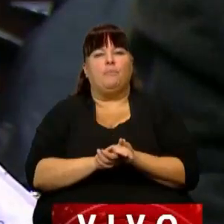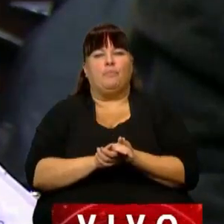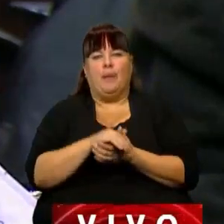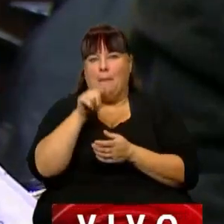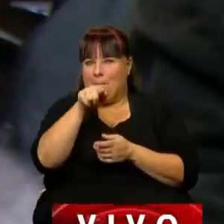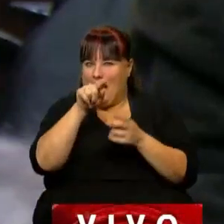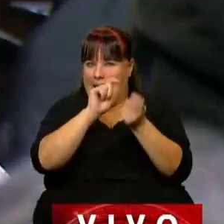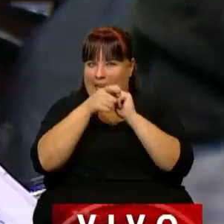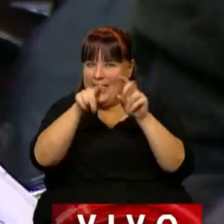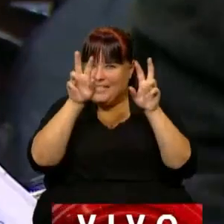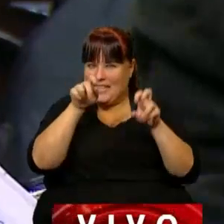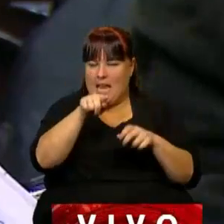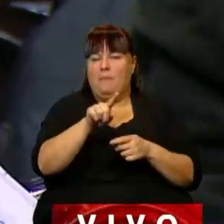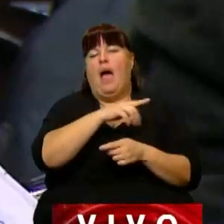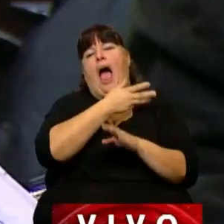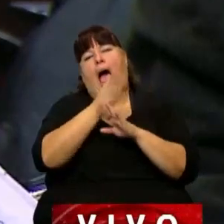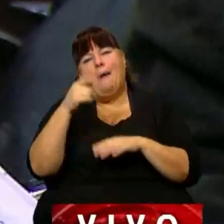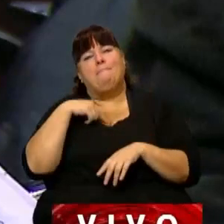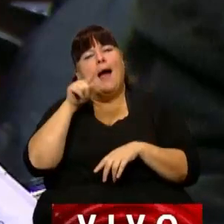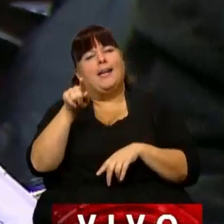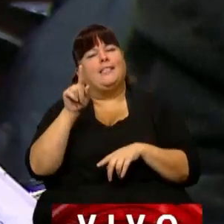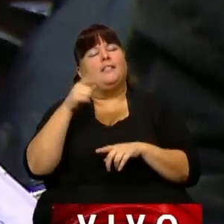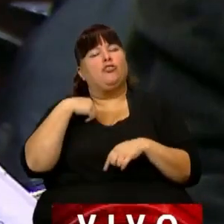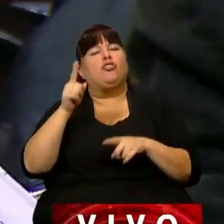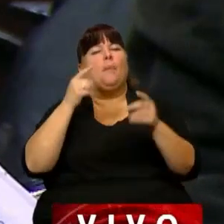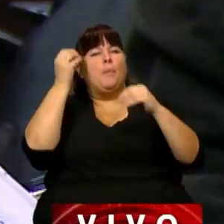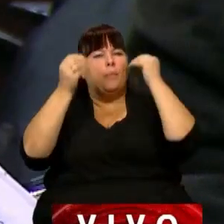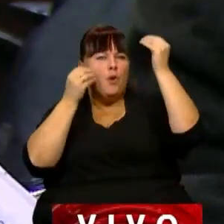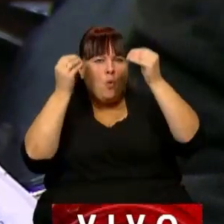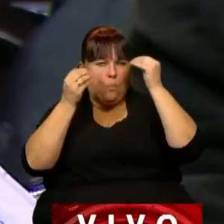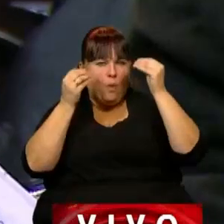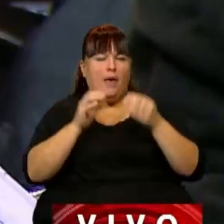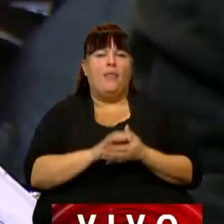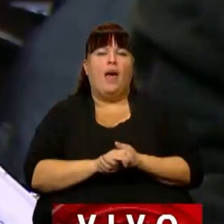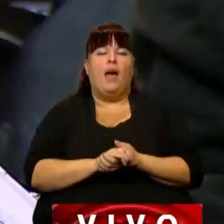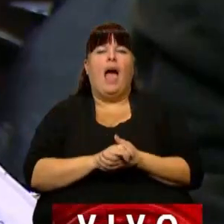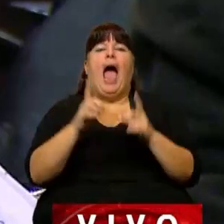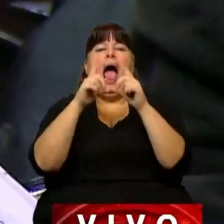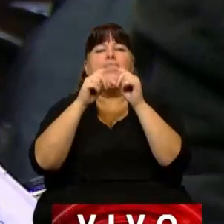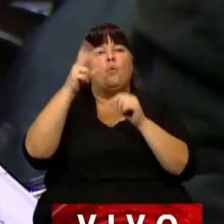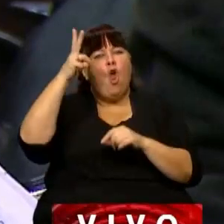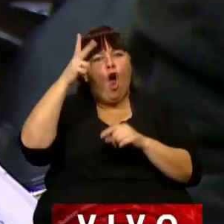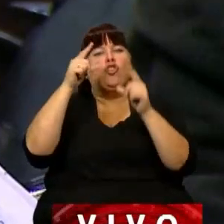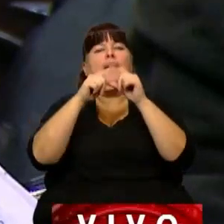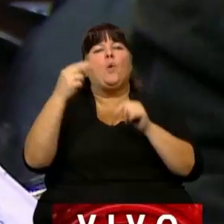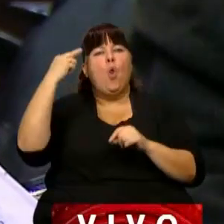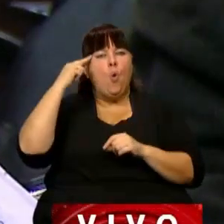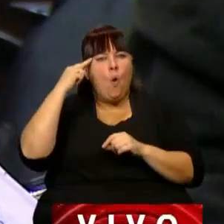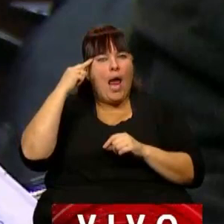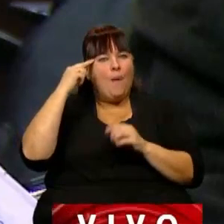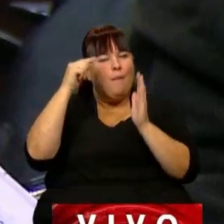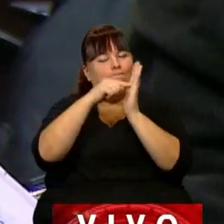en ese sentido. Y por otro lado, veo con preocupación también el artículo 8 y el artículo